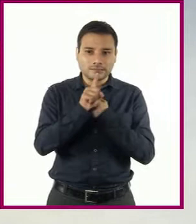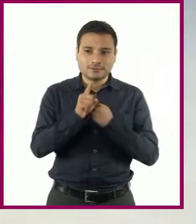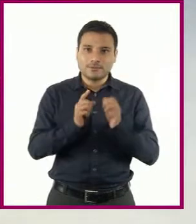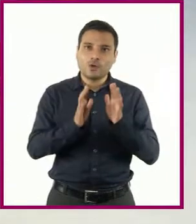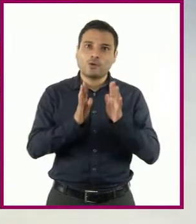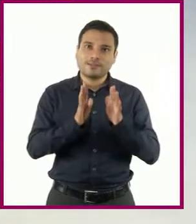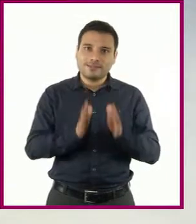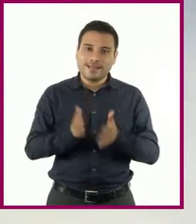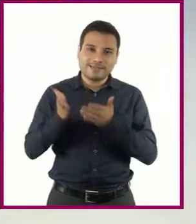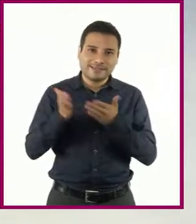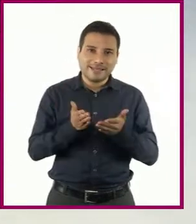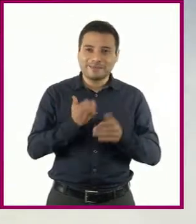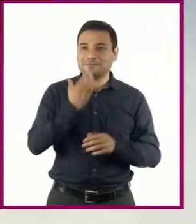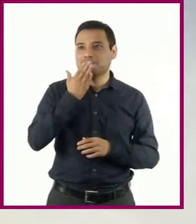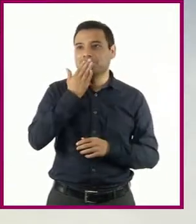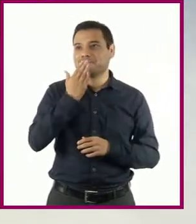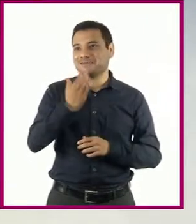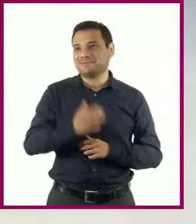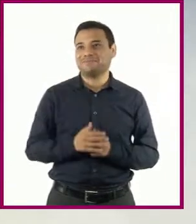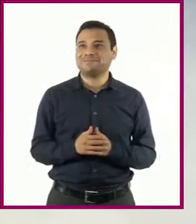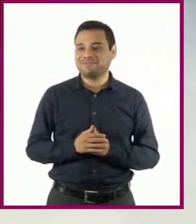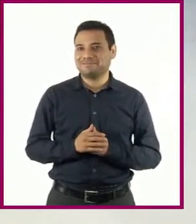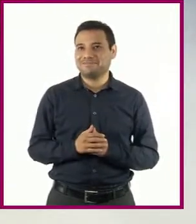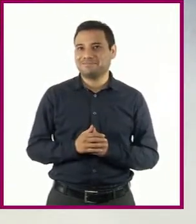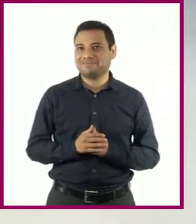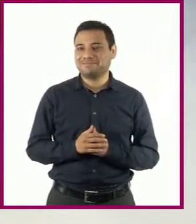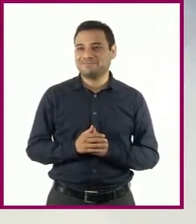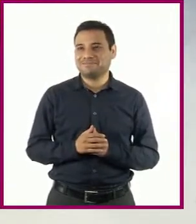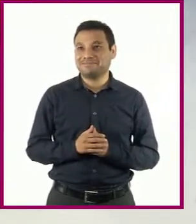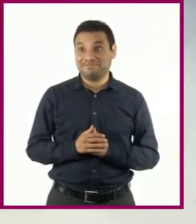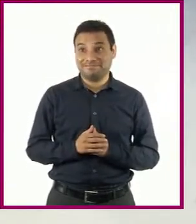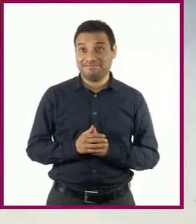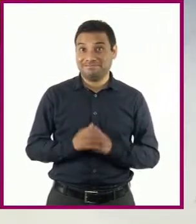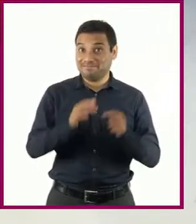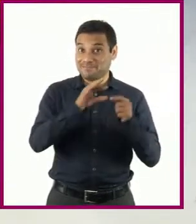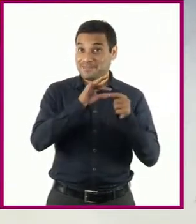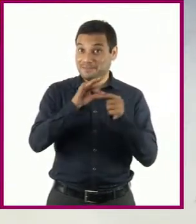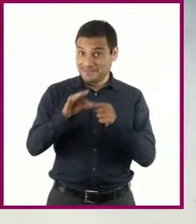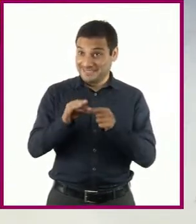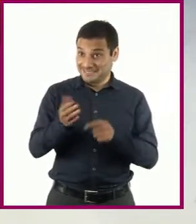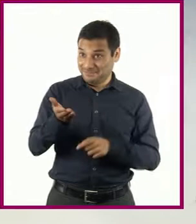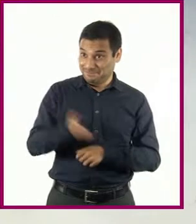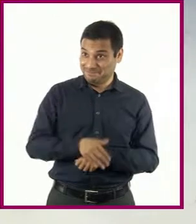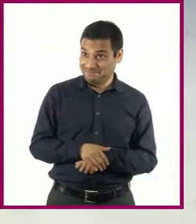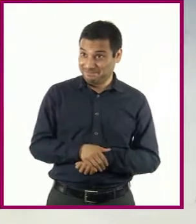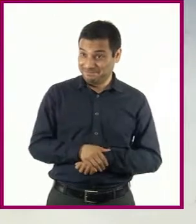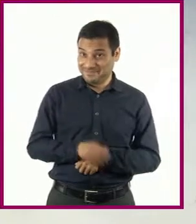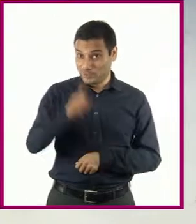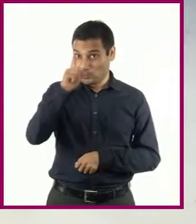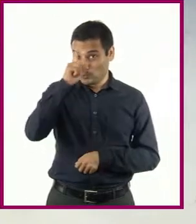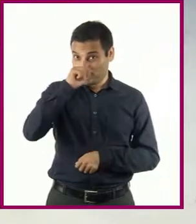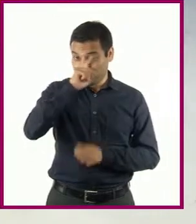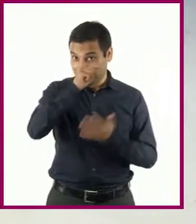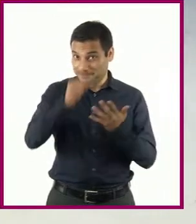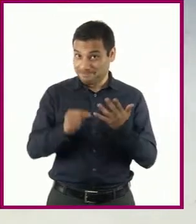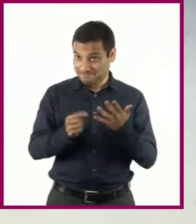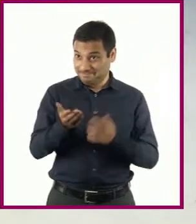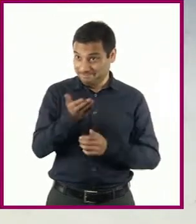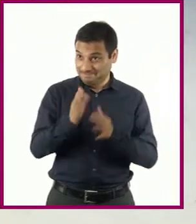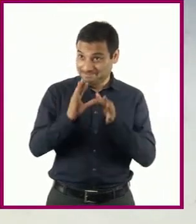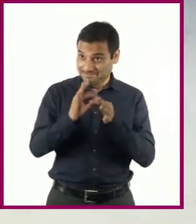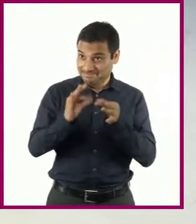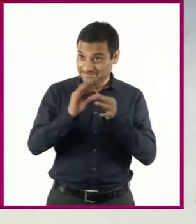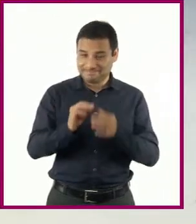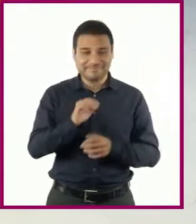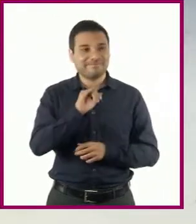aquí. Eso está excelente. ¿Qué te parece si te presentas y nos recuerdas las medidas de salud que nos recomiendan?